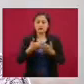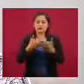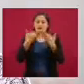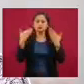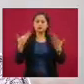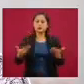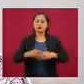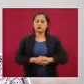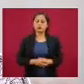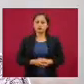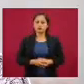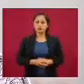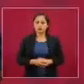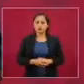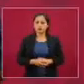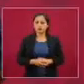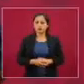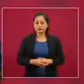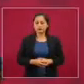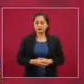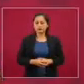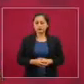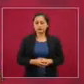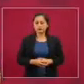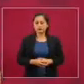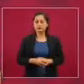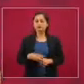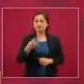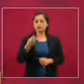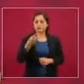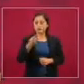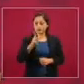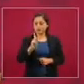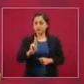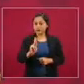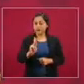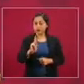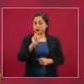y nunca se había garantizado